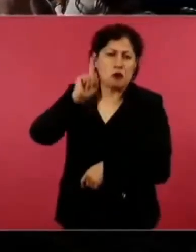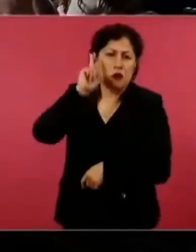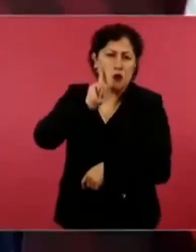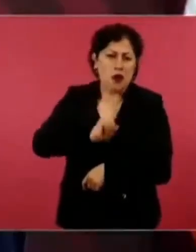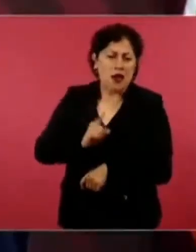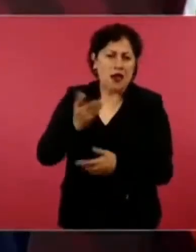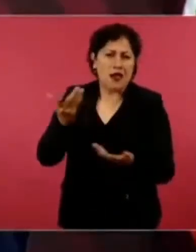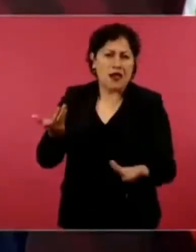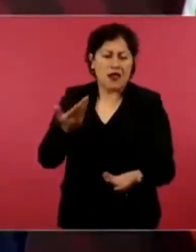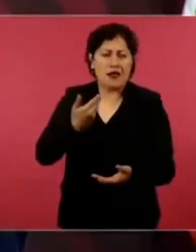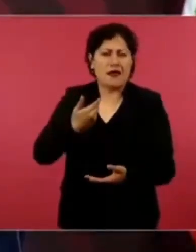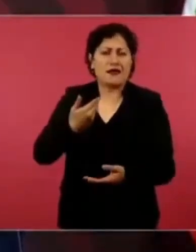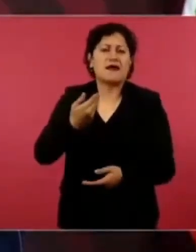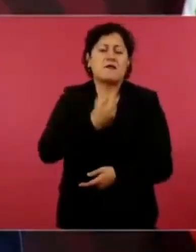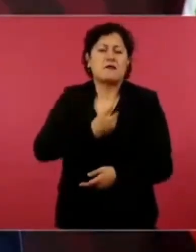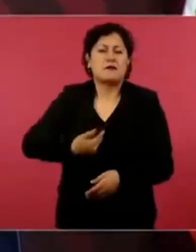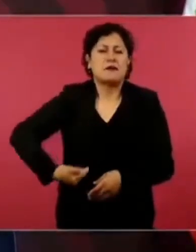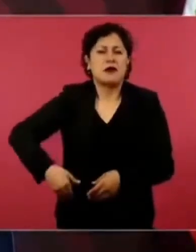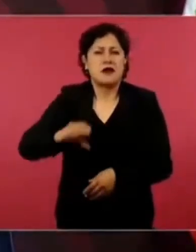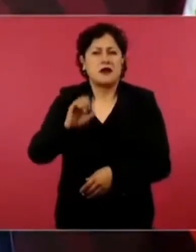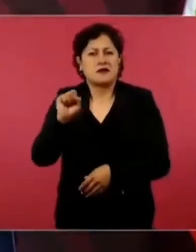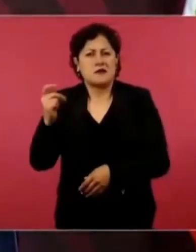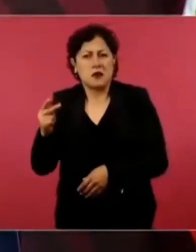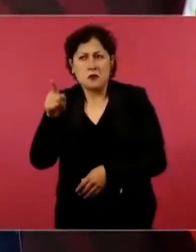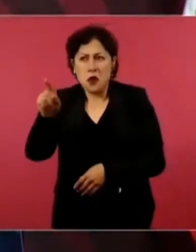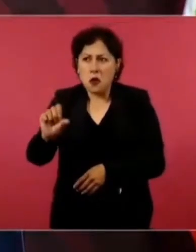un desconocimiento completo, ¿no?